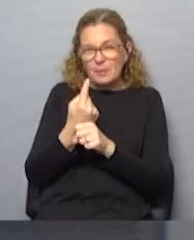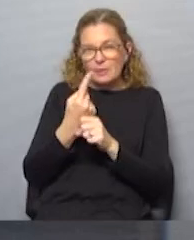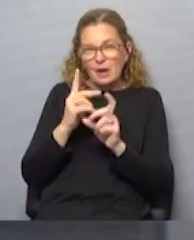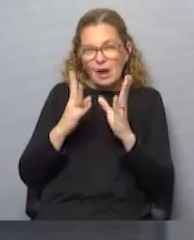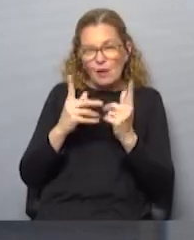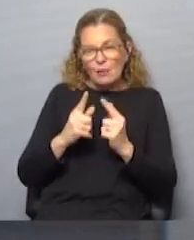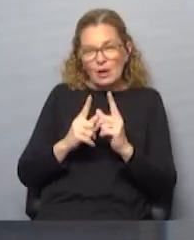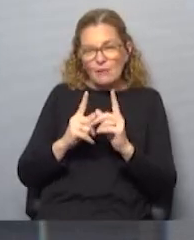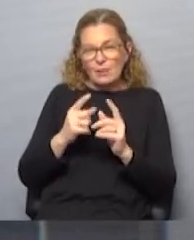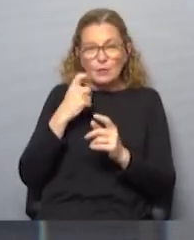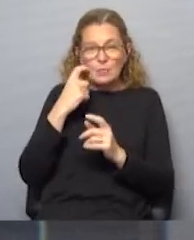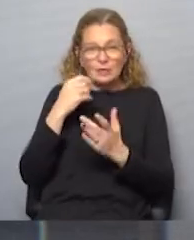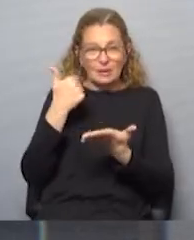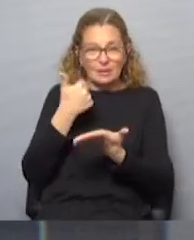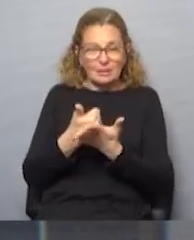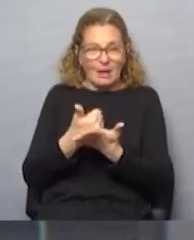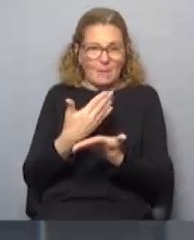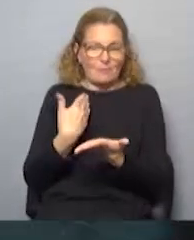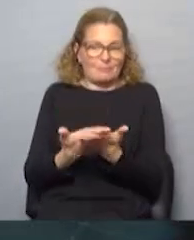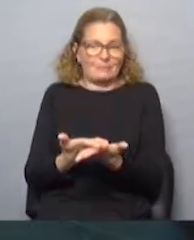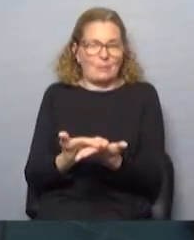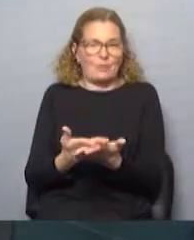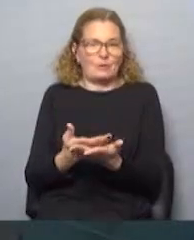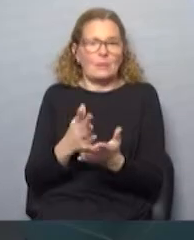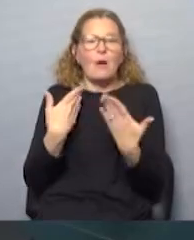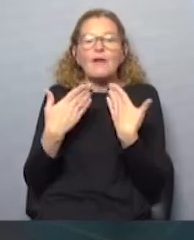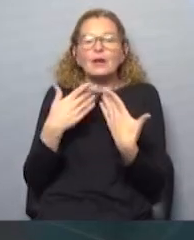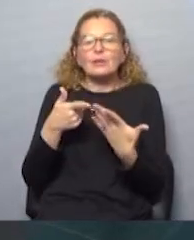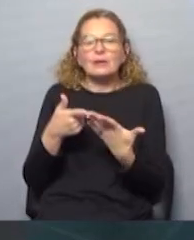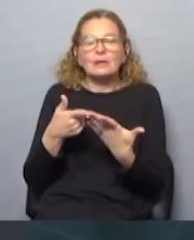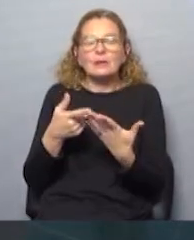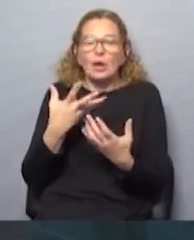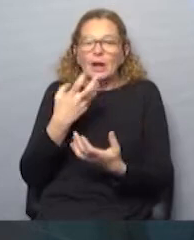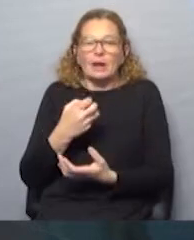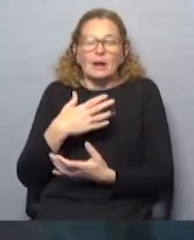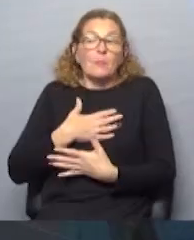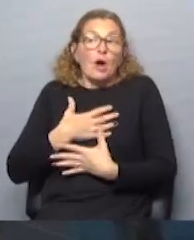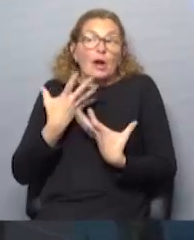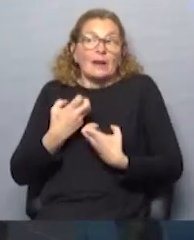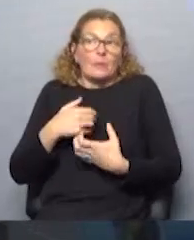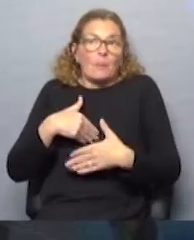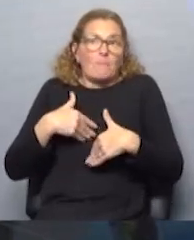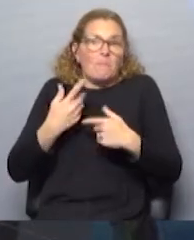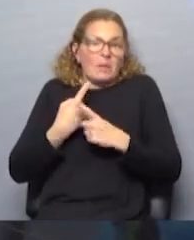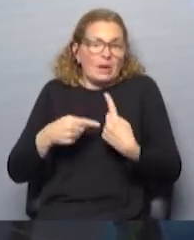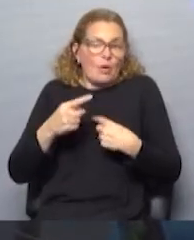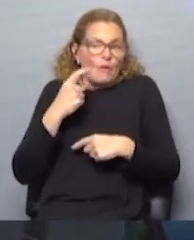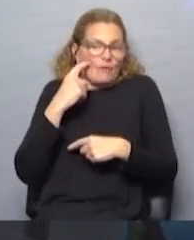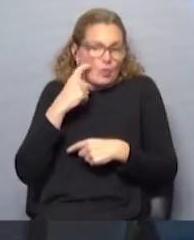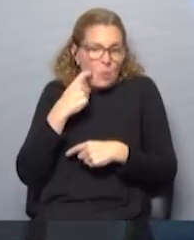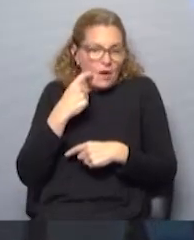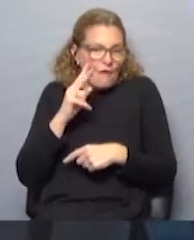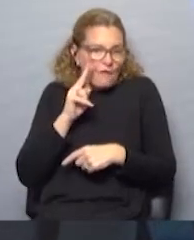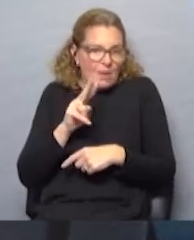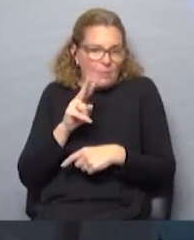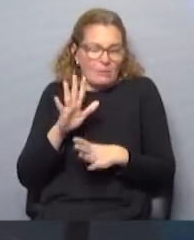forma los números tienen que estar si no estamos hablando digamos de voluntarismo una expresión de deseo entonces cuando vamos a los números no